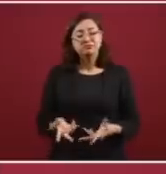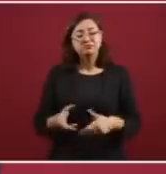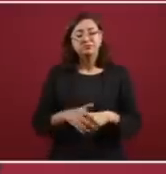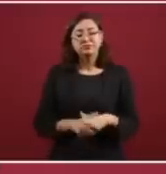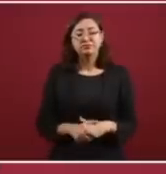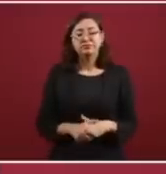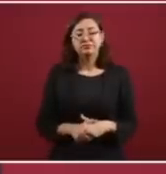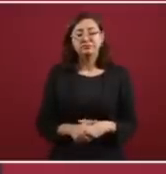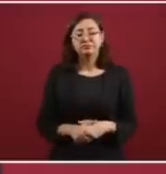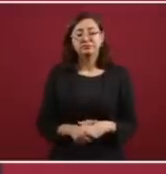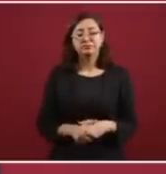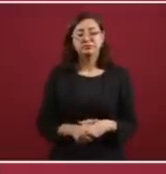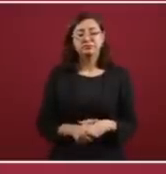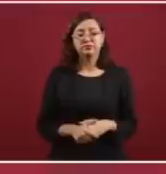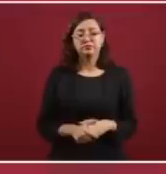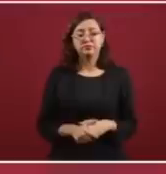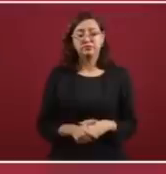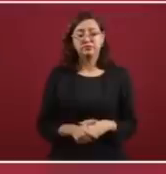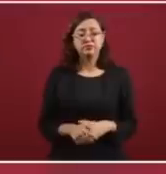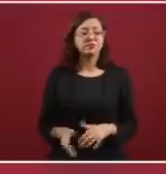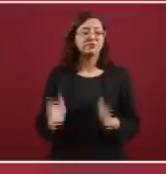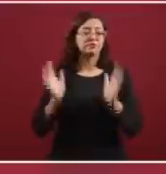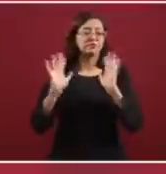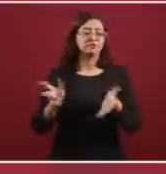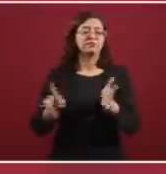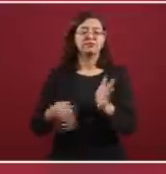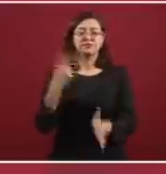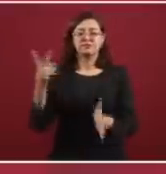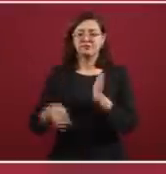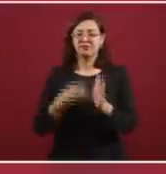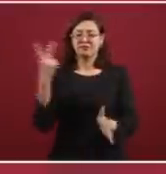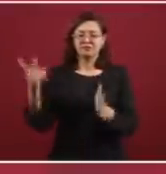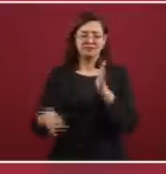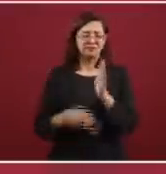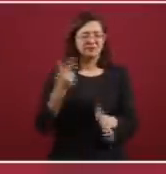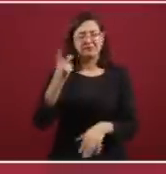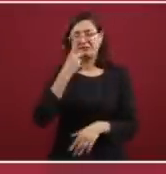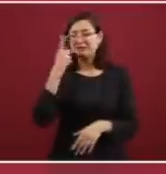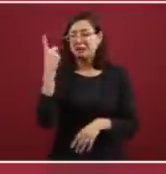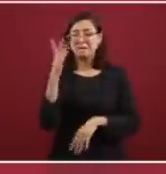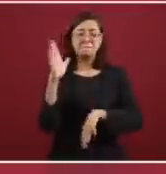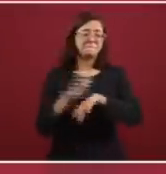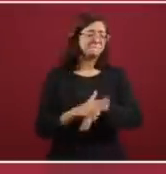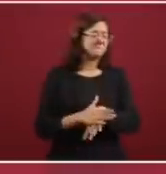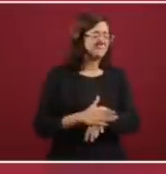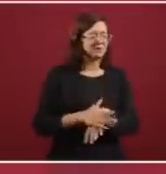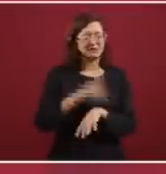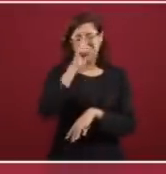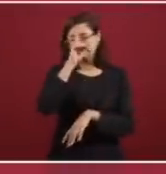Con los índices, ya lo he dicho, de letalidad más altos